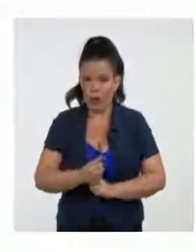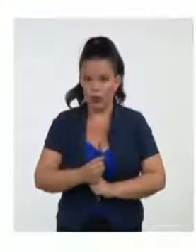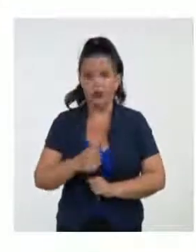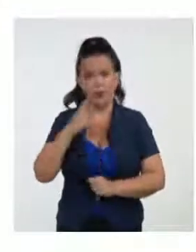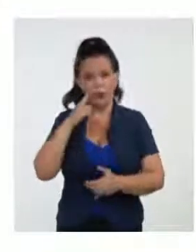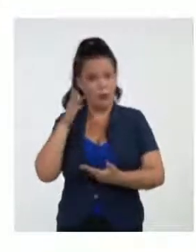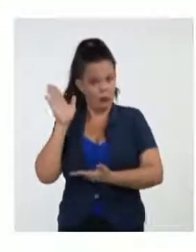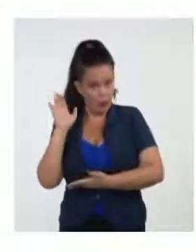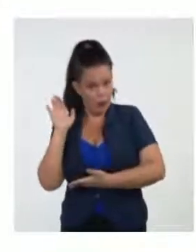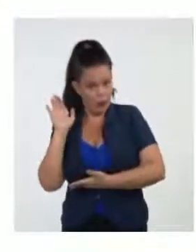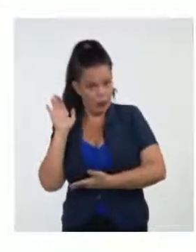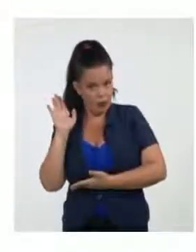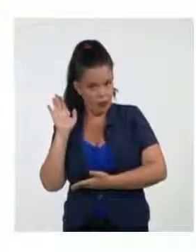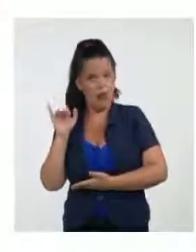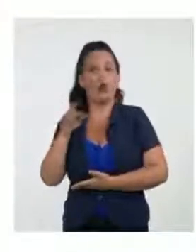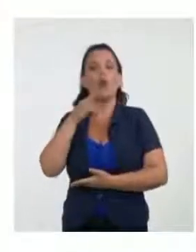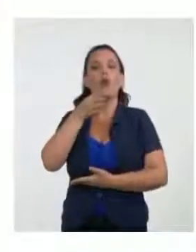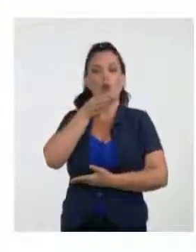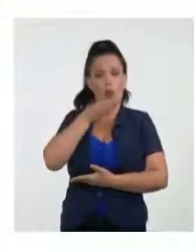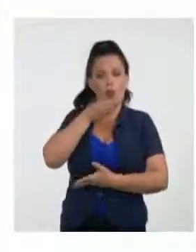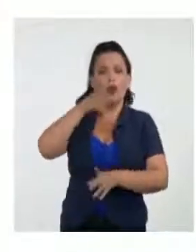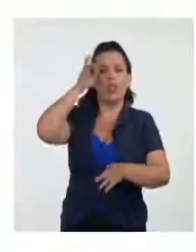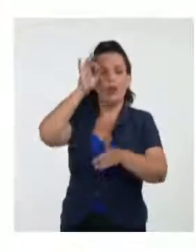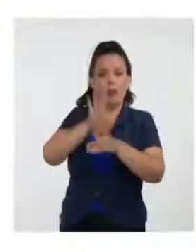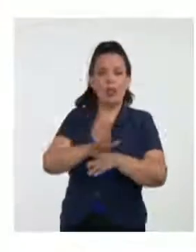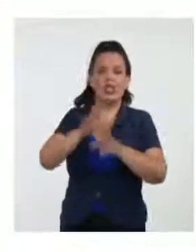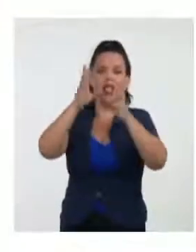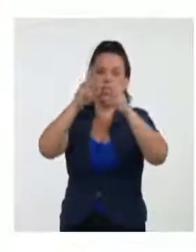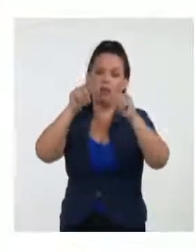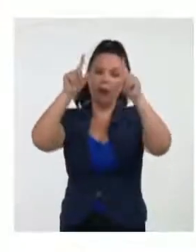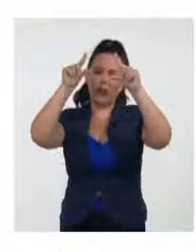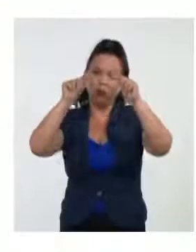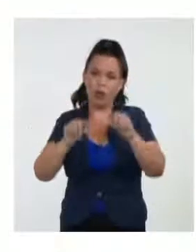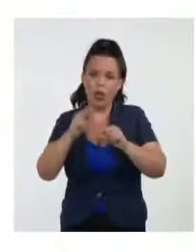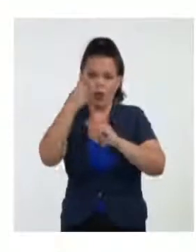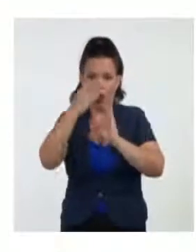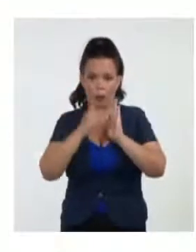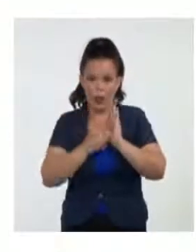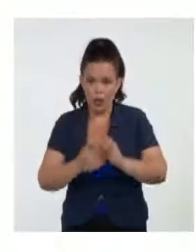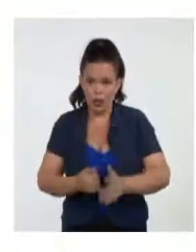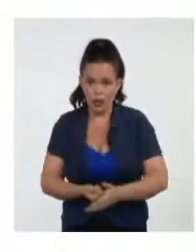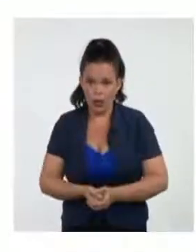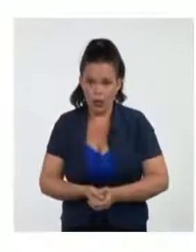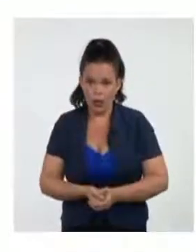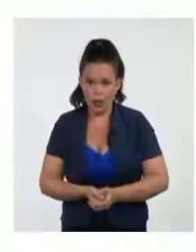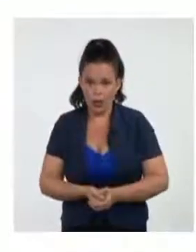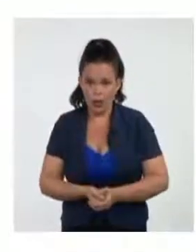casos, es decir, el número más bajito, ¿no?, antes del 0. Y podríamos estar